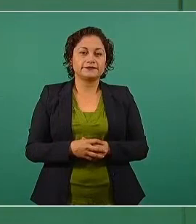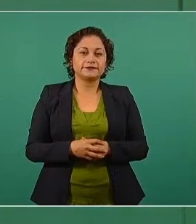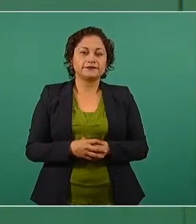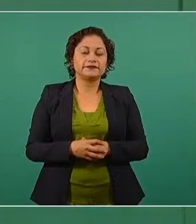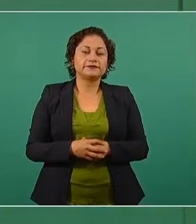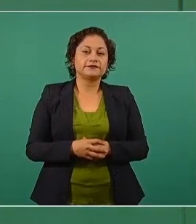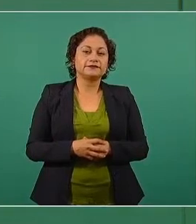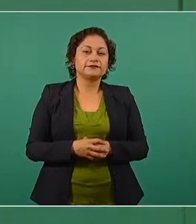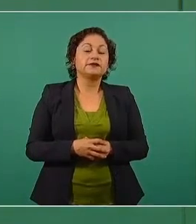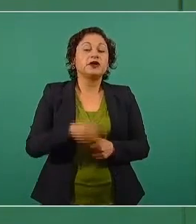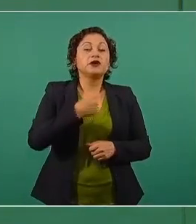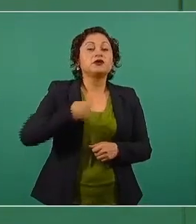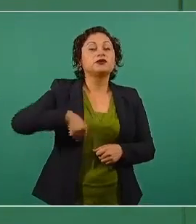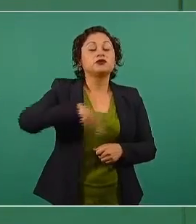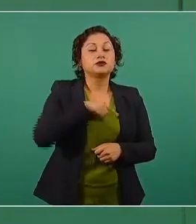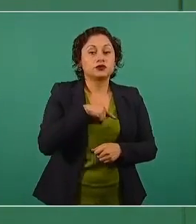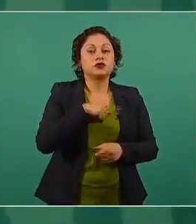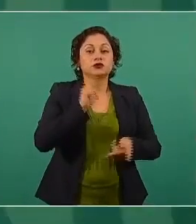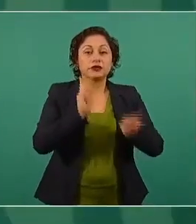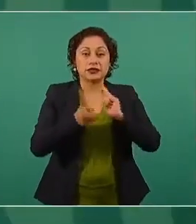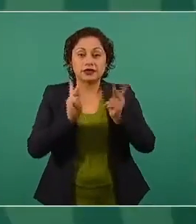reuniones con autoridades